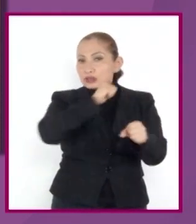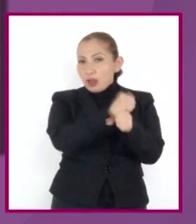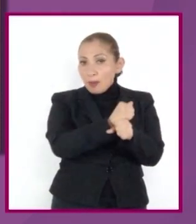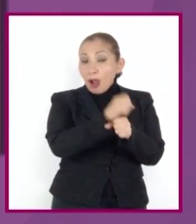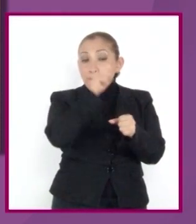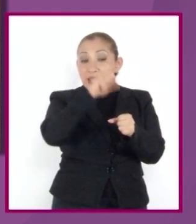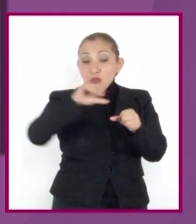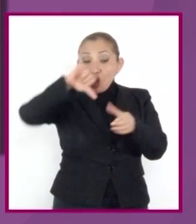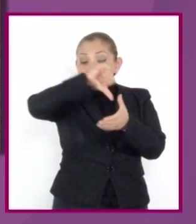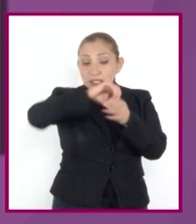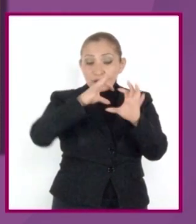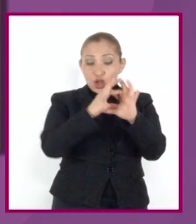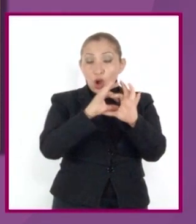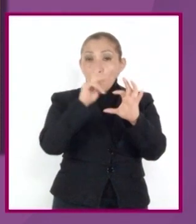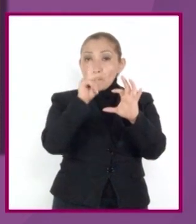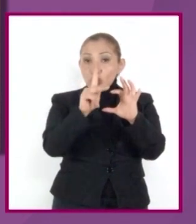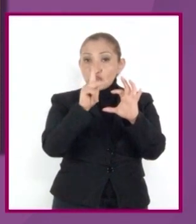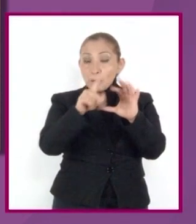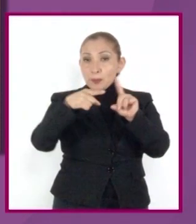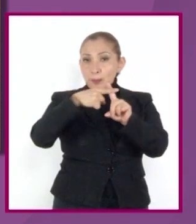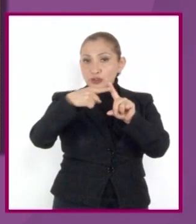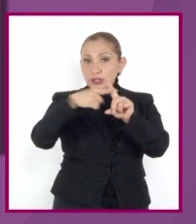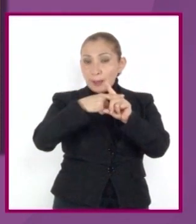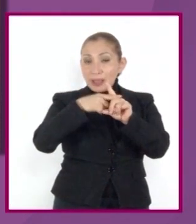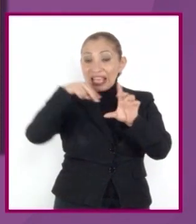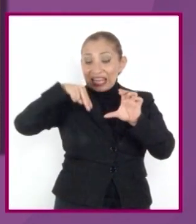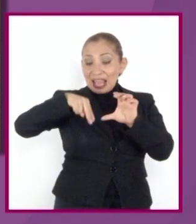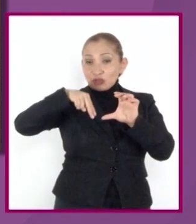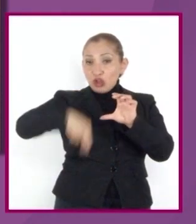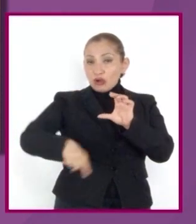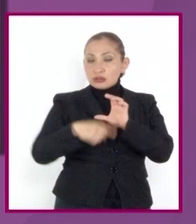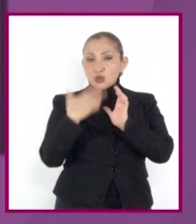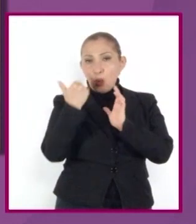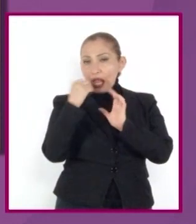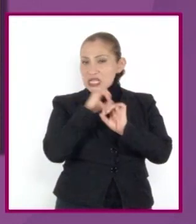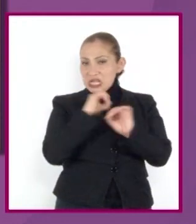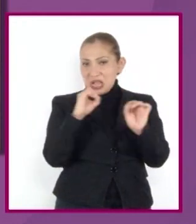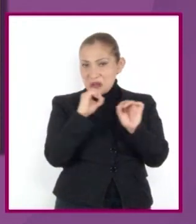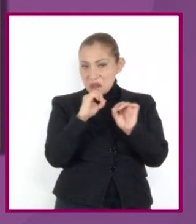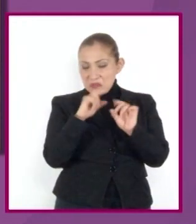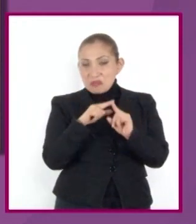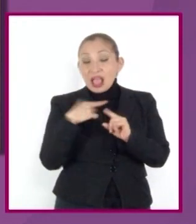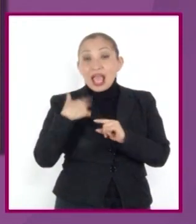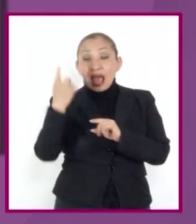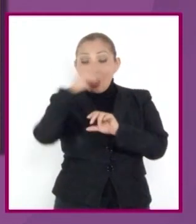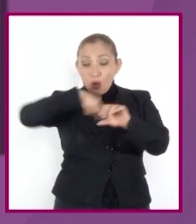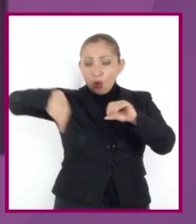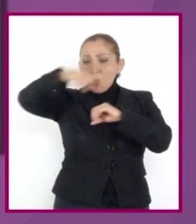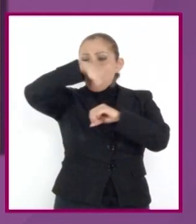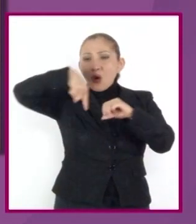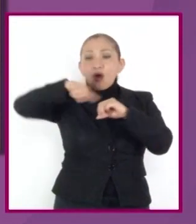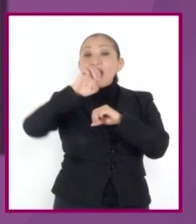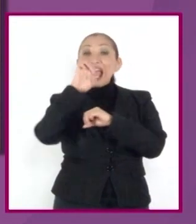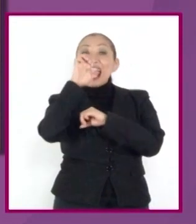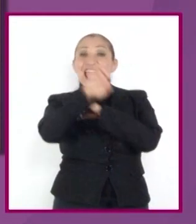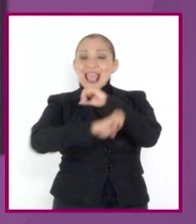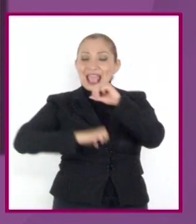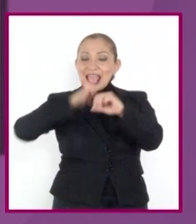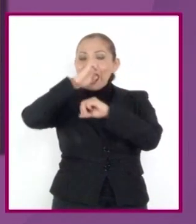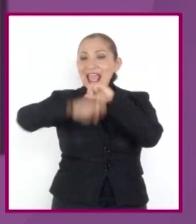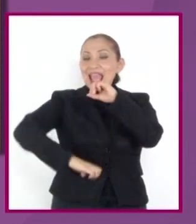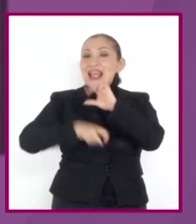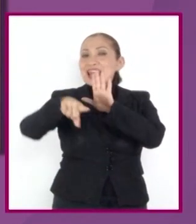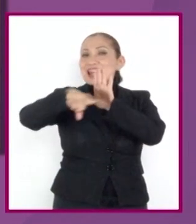cuyo núcleo hay protones con carga positiva y neutrones sin carga, mientras que en sus órbitas están los electrones con